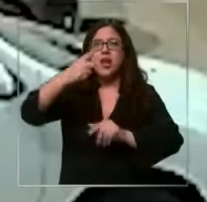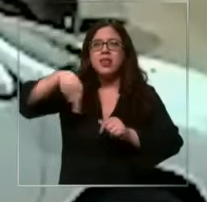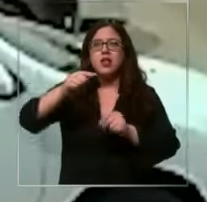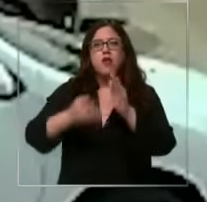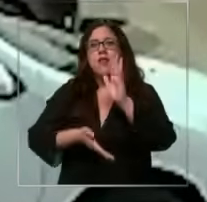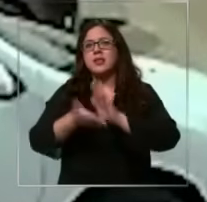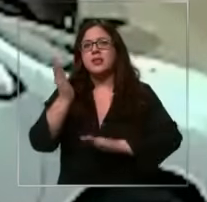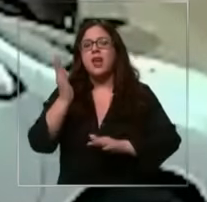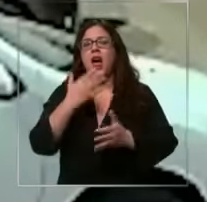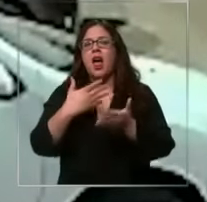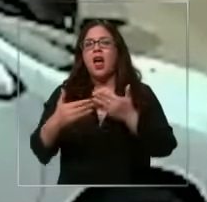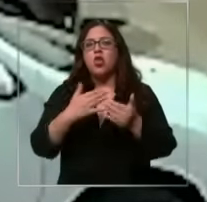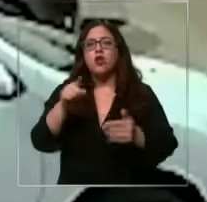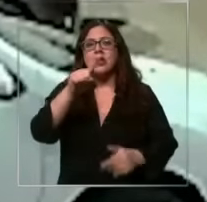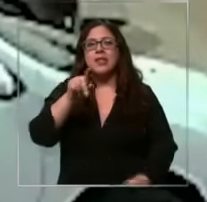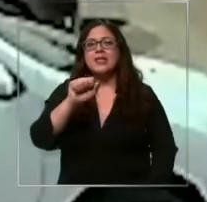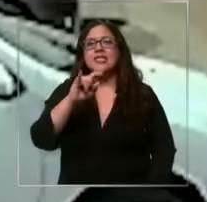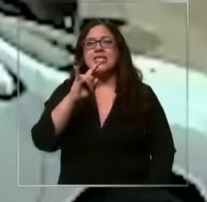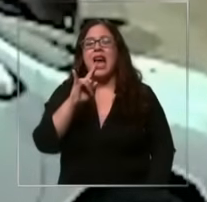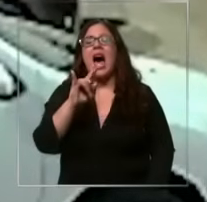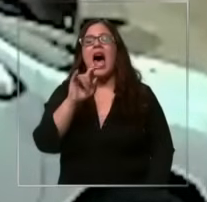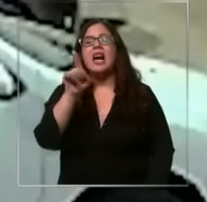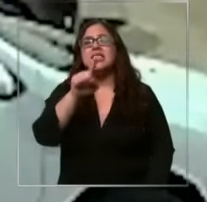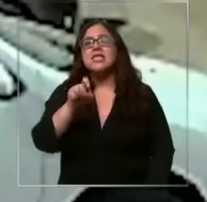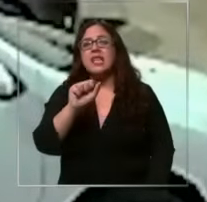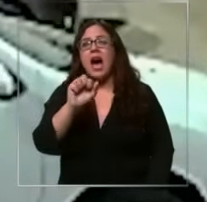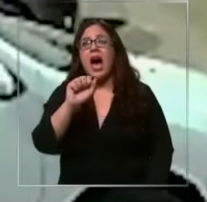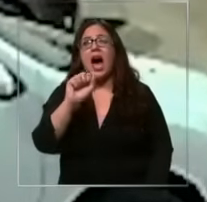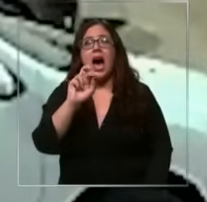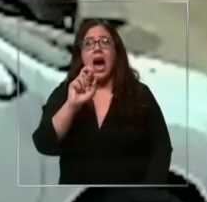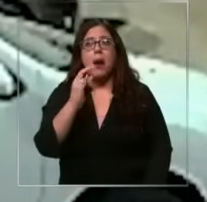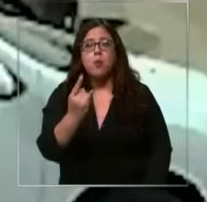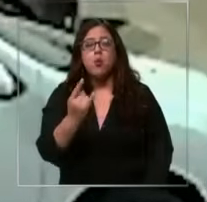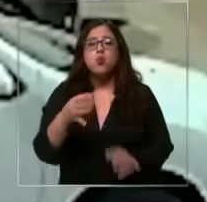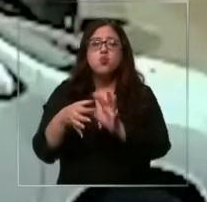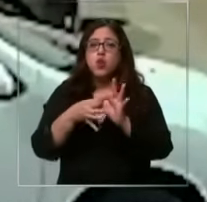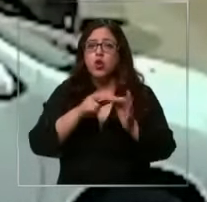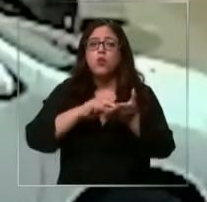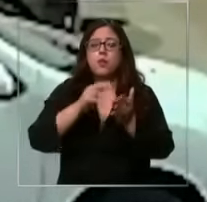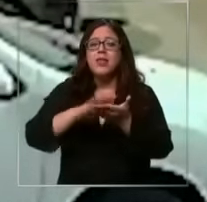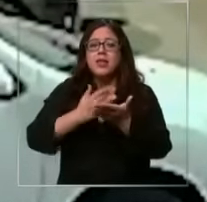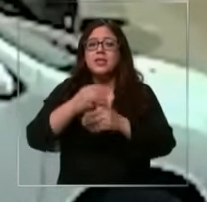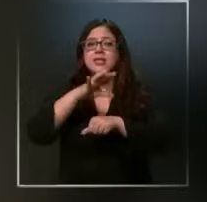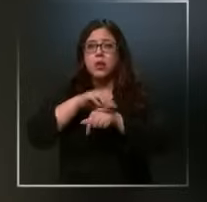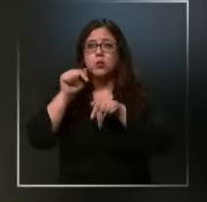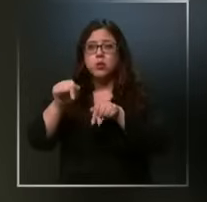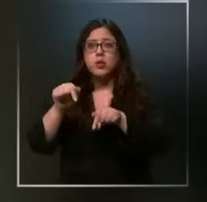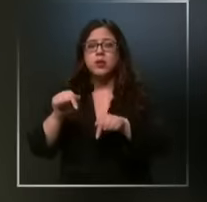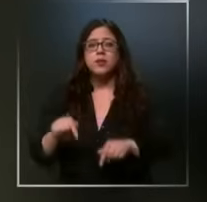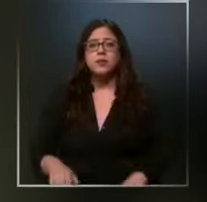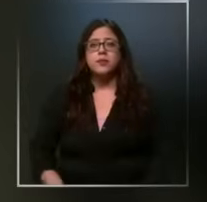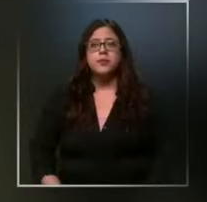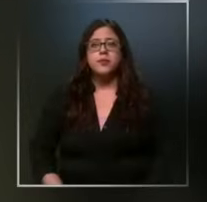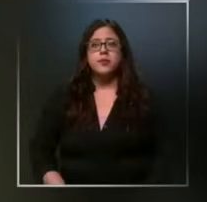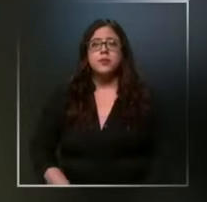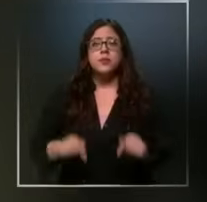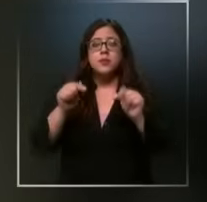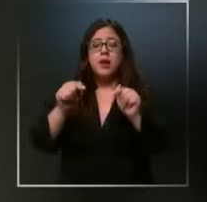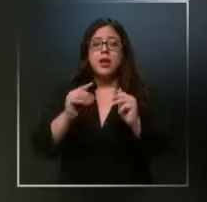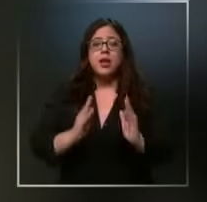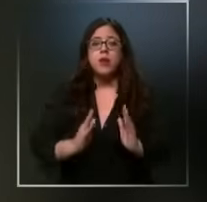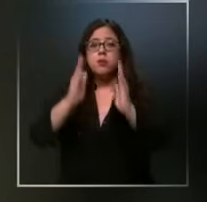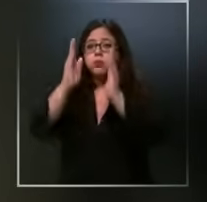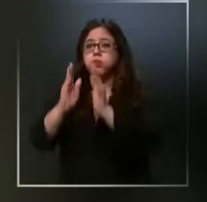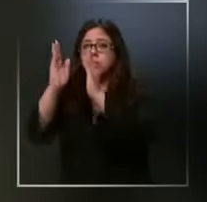ese día a atenderse porque estaban con distintos tipos de problemas de salud producto de esta situación. En el condominio abunda el silencio.